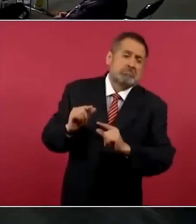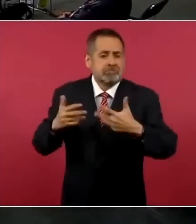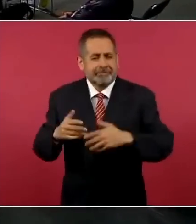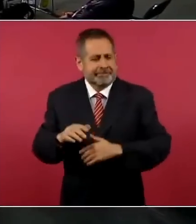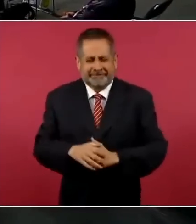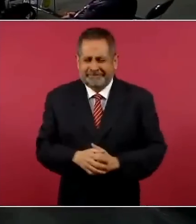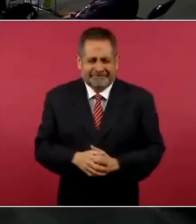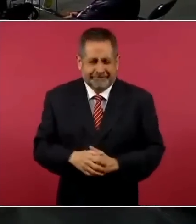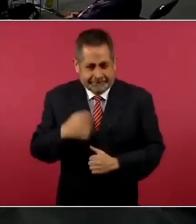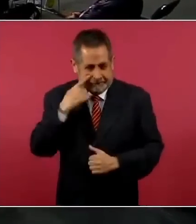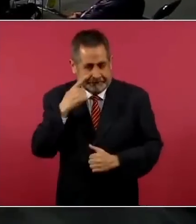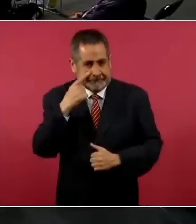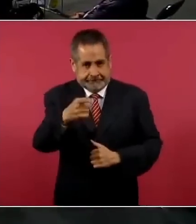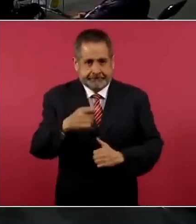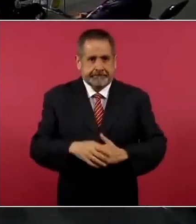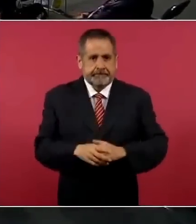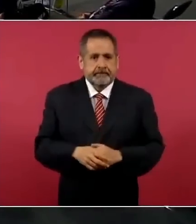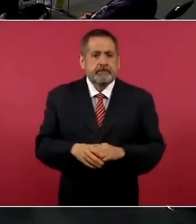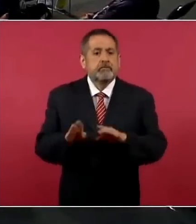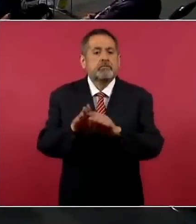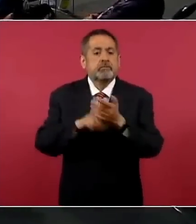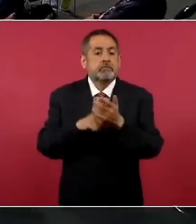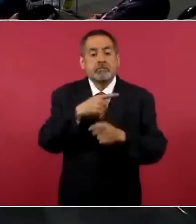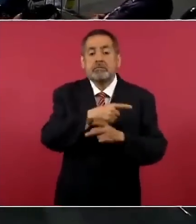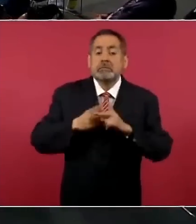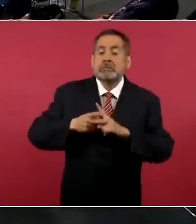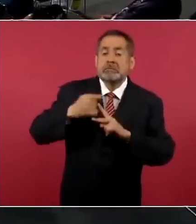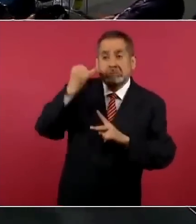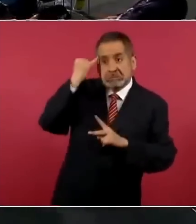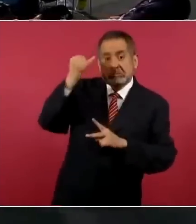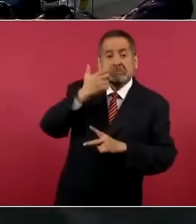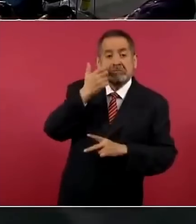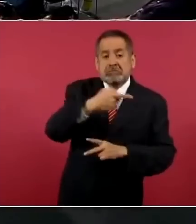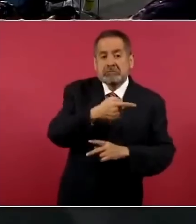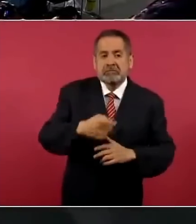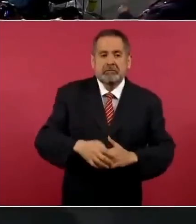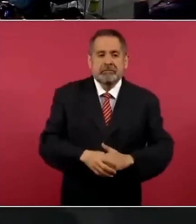Miren cómo estaban los pronósticos.